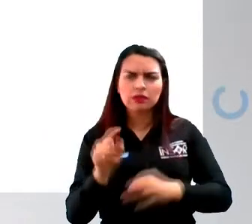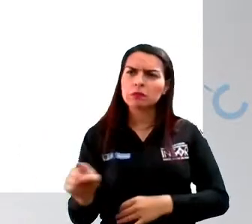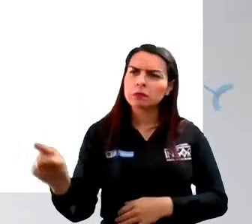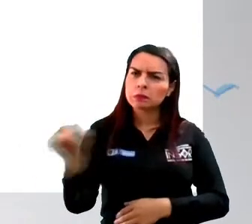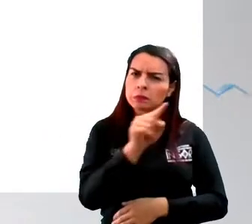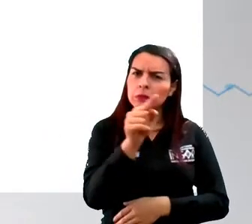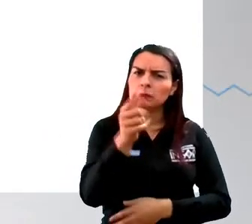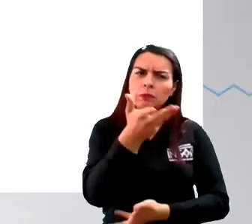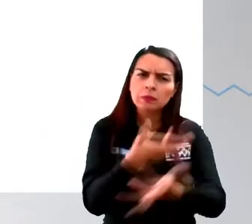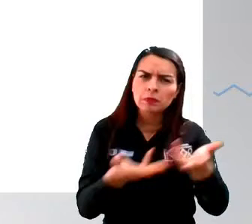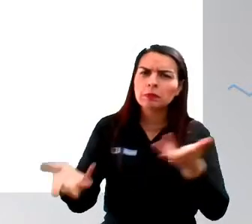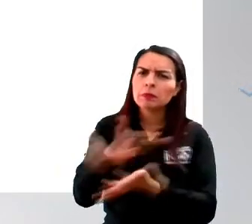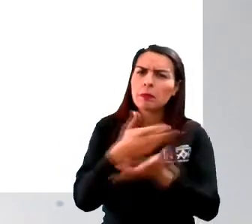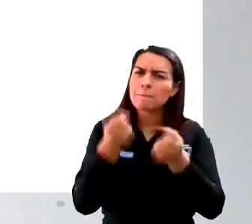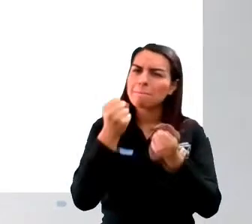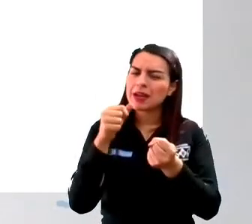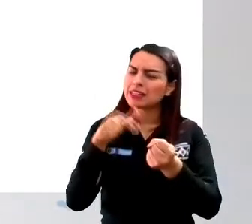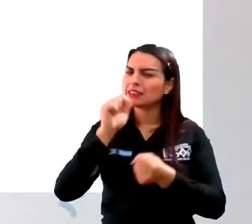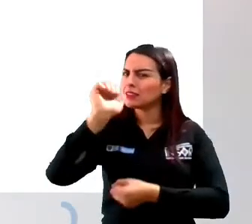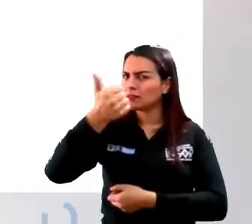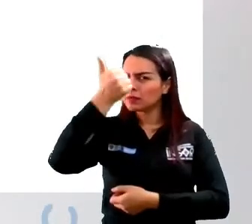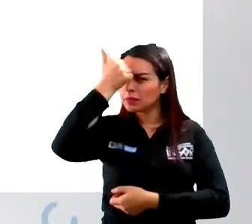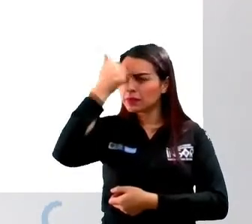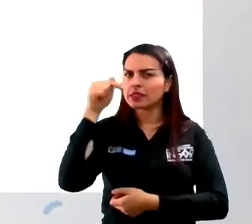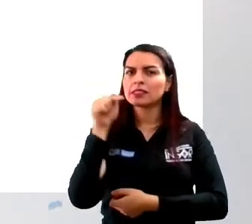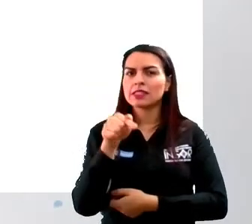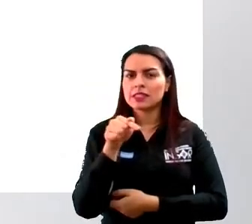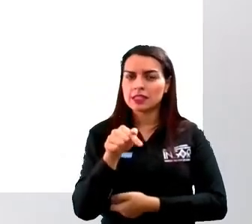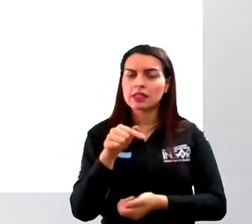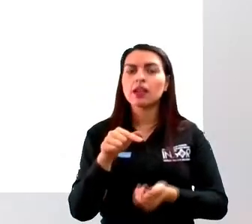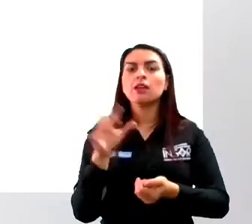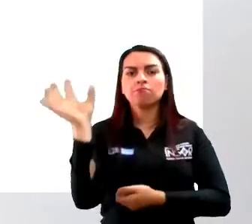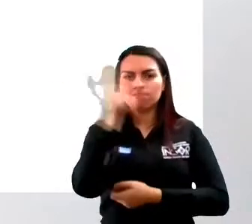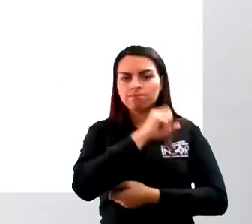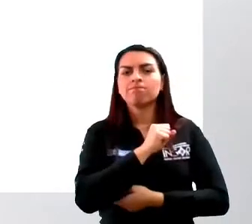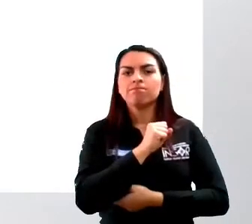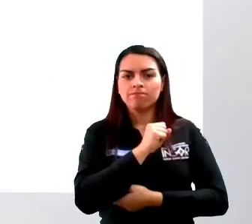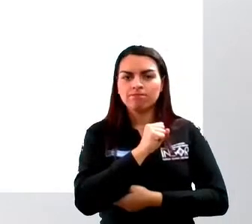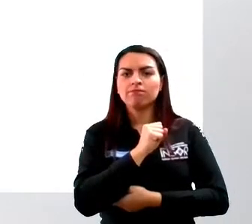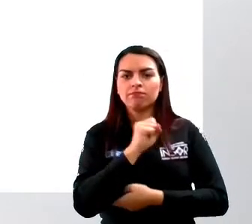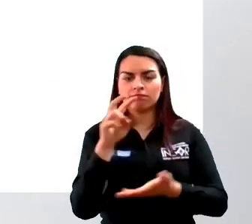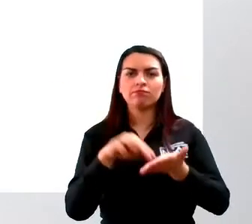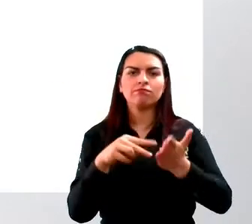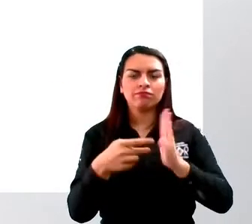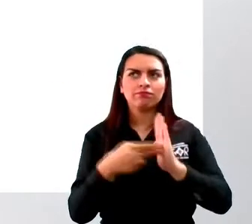la mitad. Creo que es una pieza muy importante si deseamos